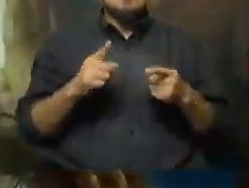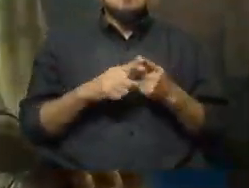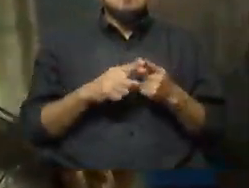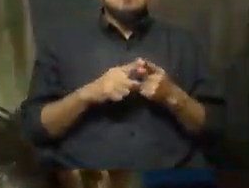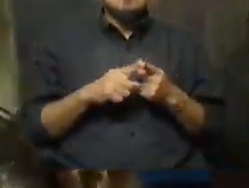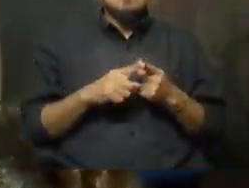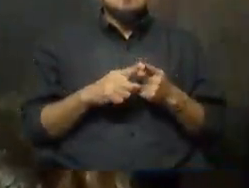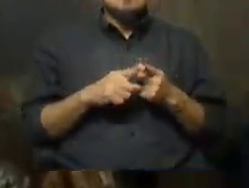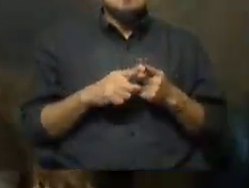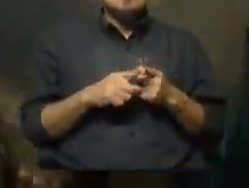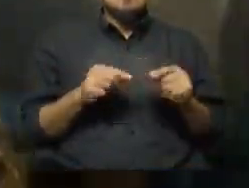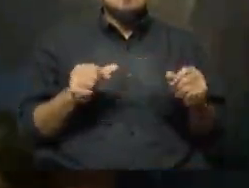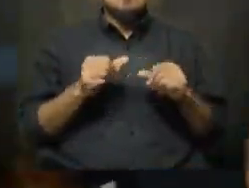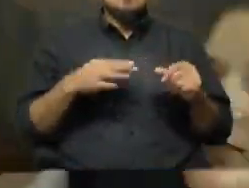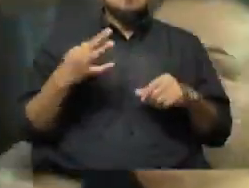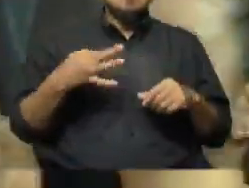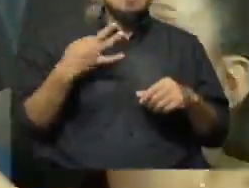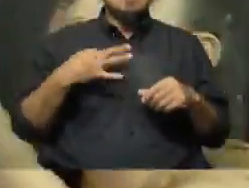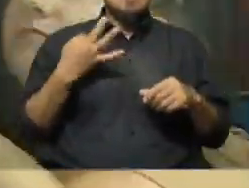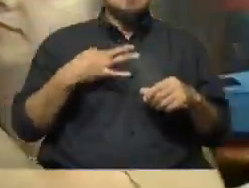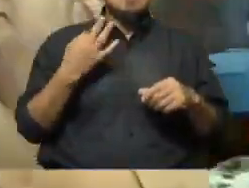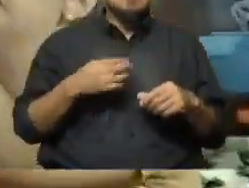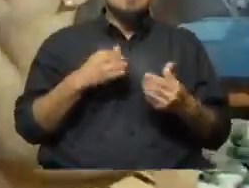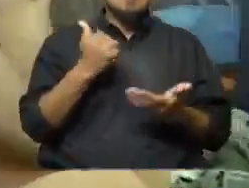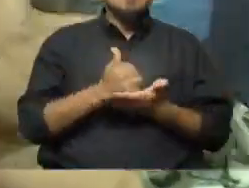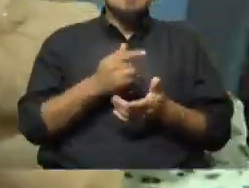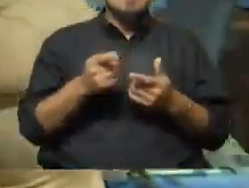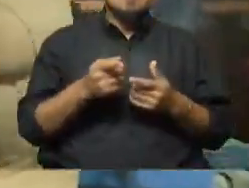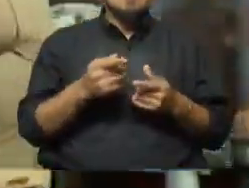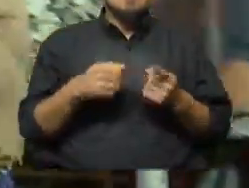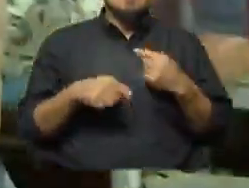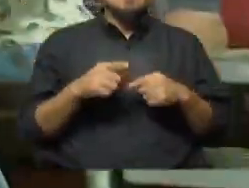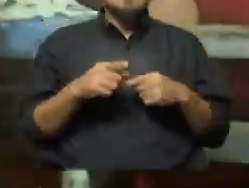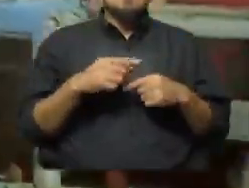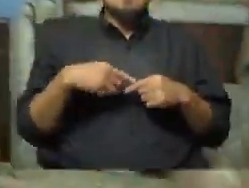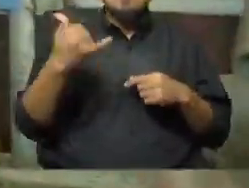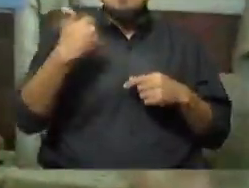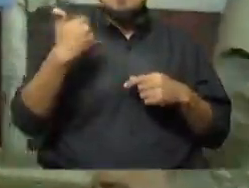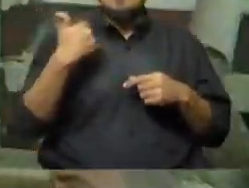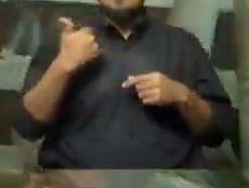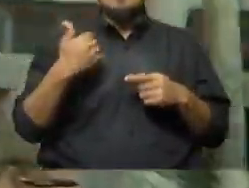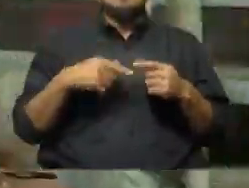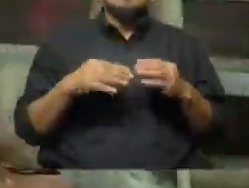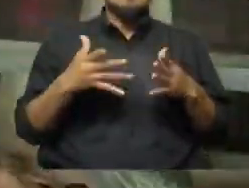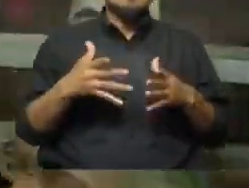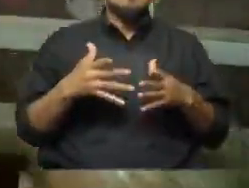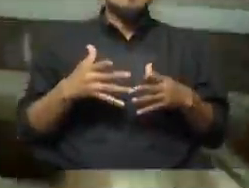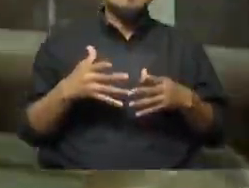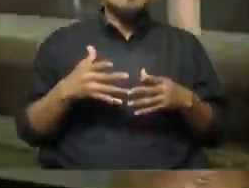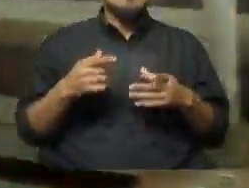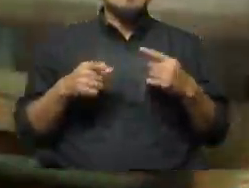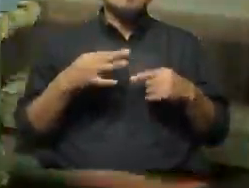Fabián, hace unos cuantos años que ya estás presidiendo el jurado. Contame de cómo han sido